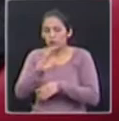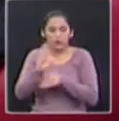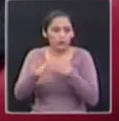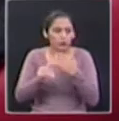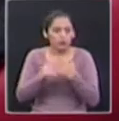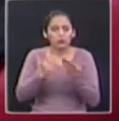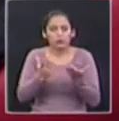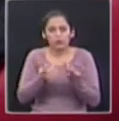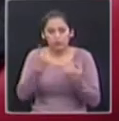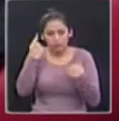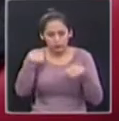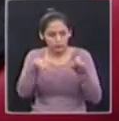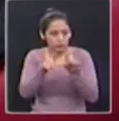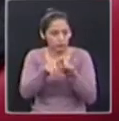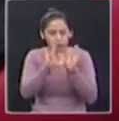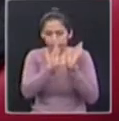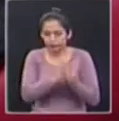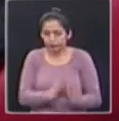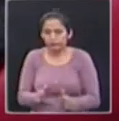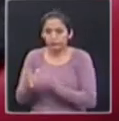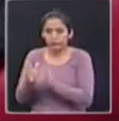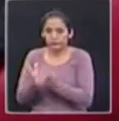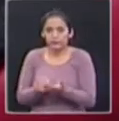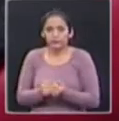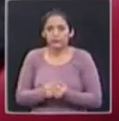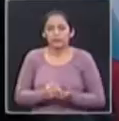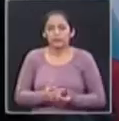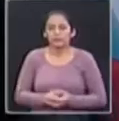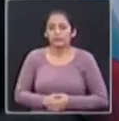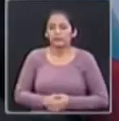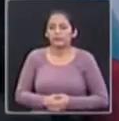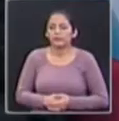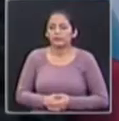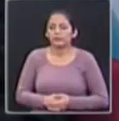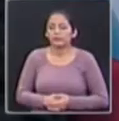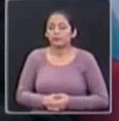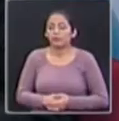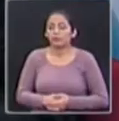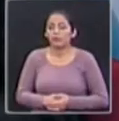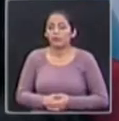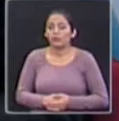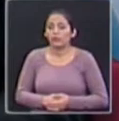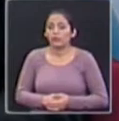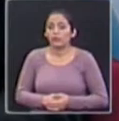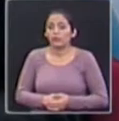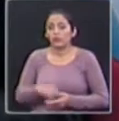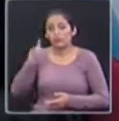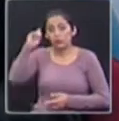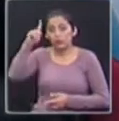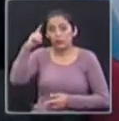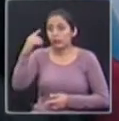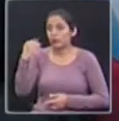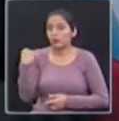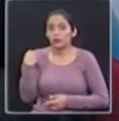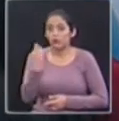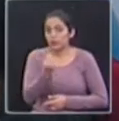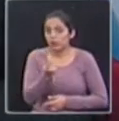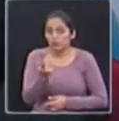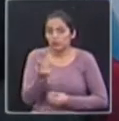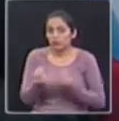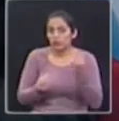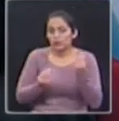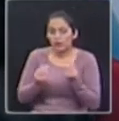en el caso del estado del gobierno reducir sus gastos normalmente en una situación económica grave el gobierno es según la teoría keynesiana